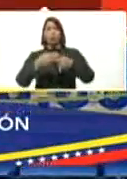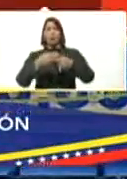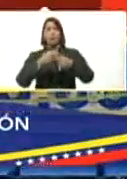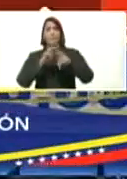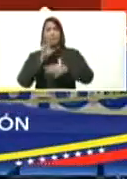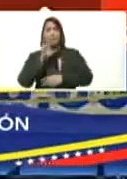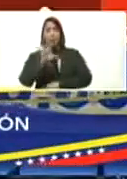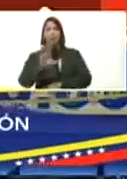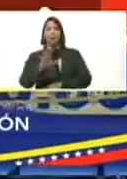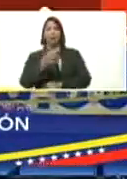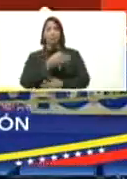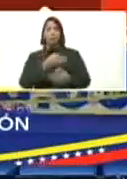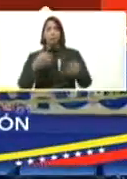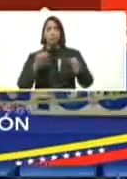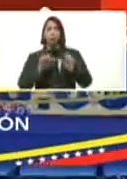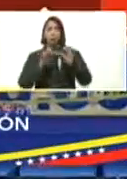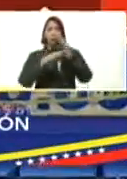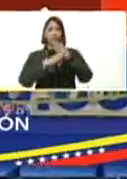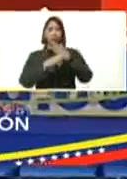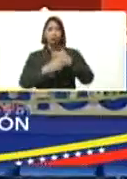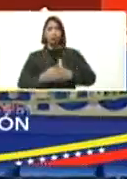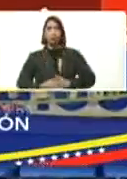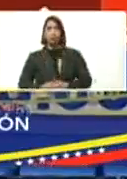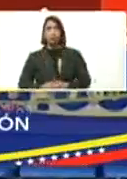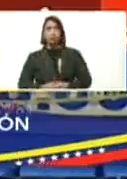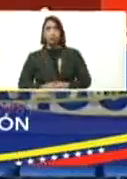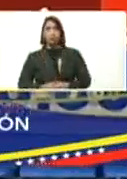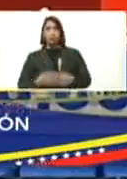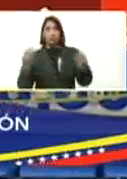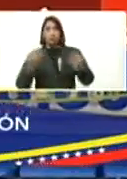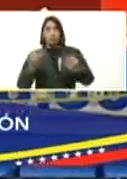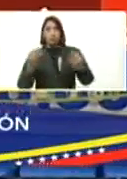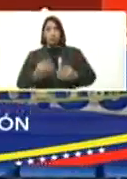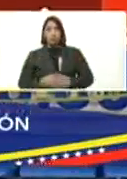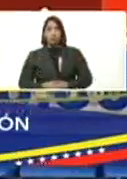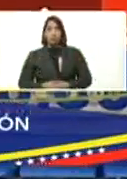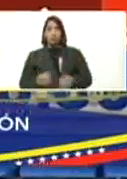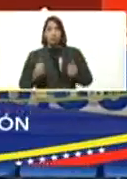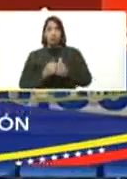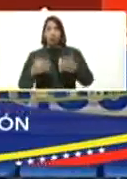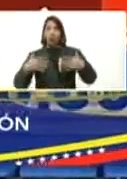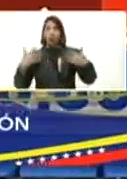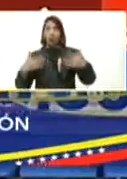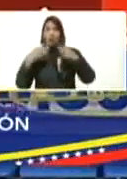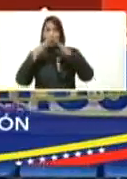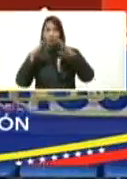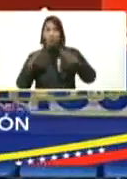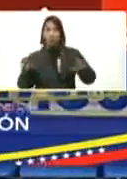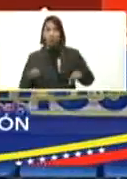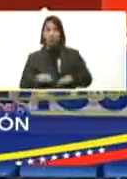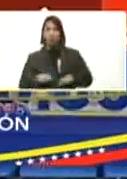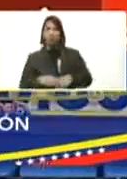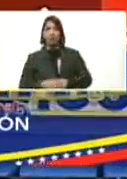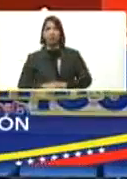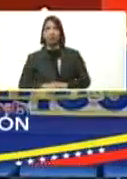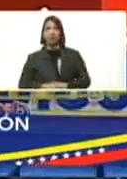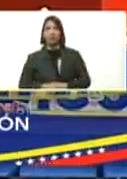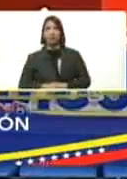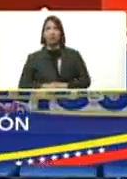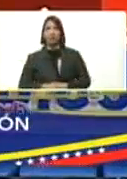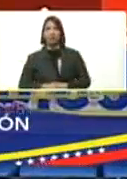patria perpetua, patria para siempre. Y con la alegría de la Navidad,